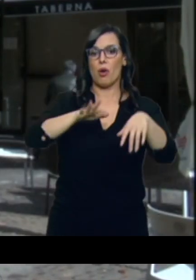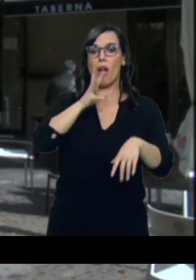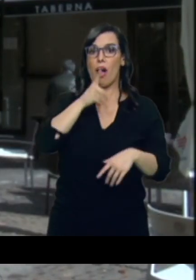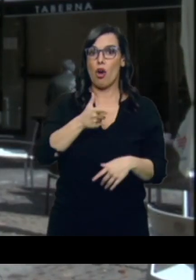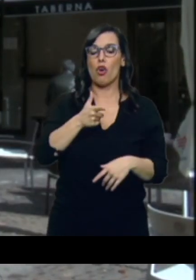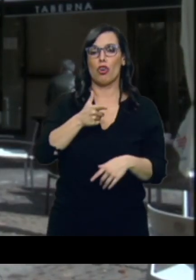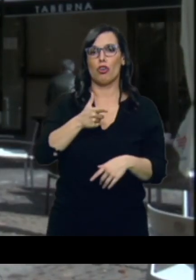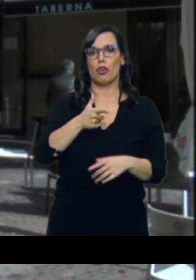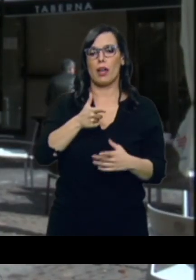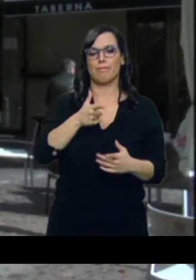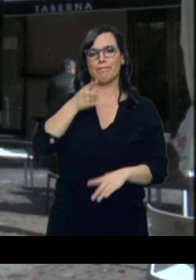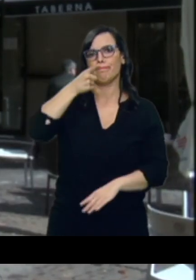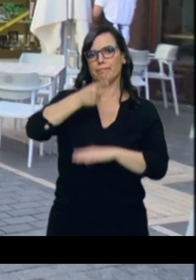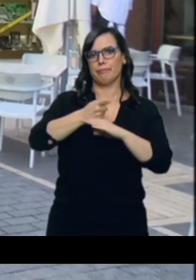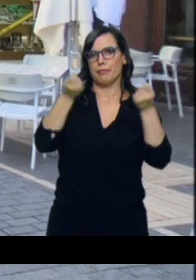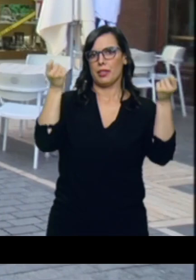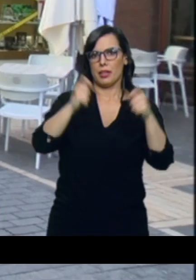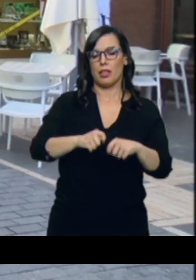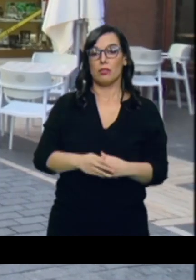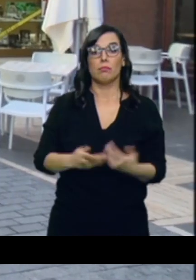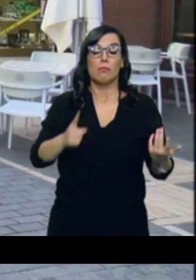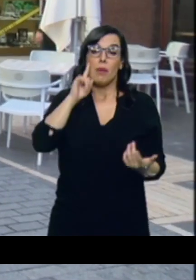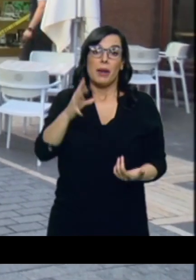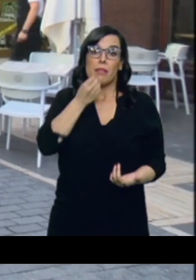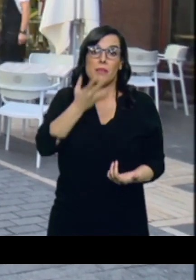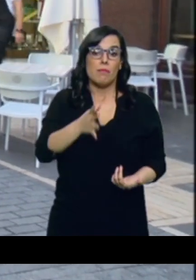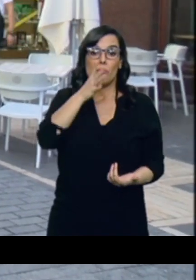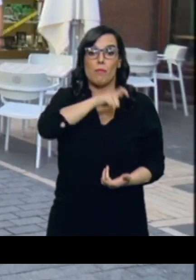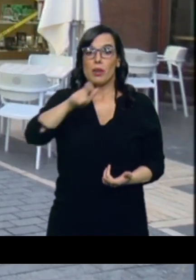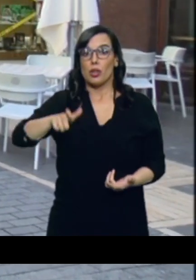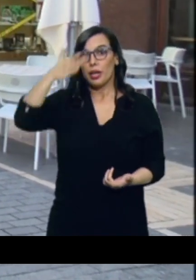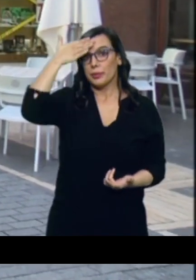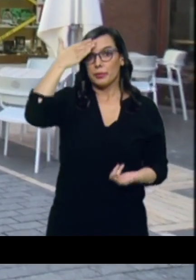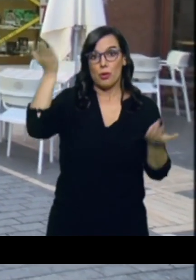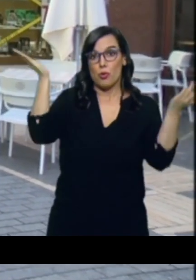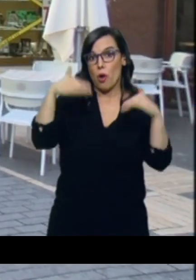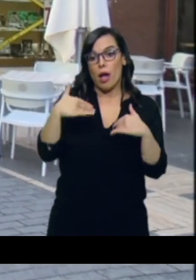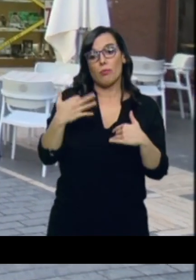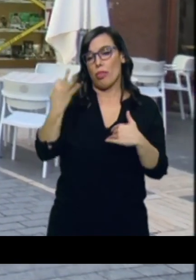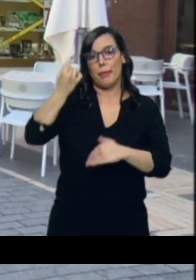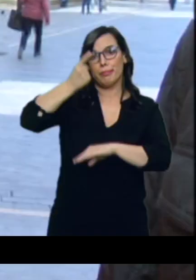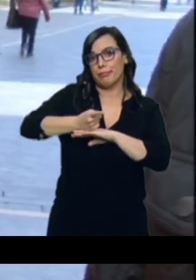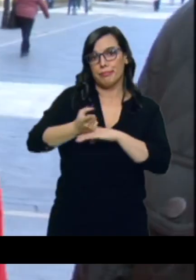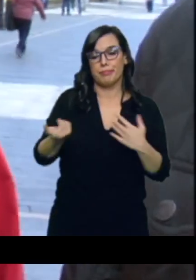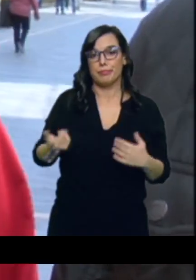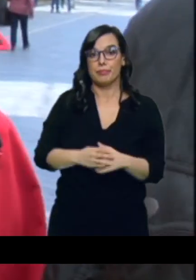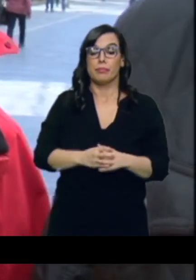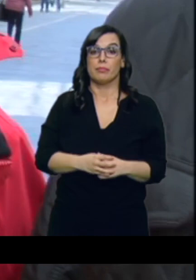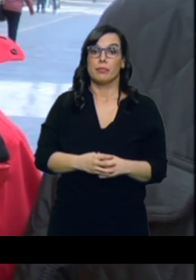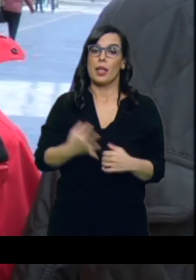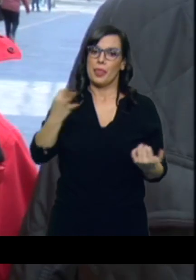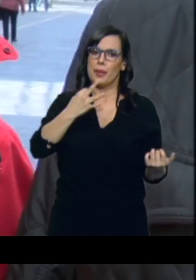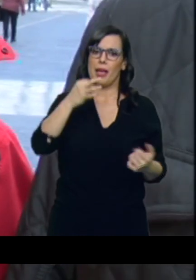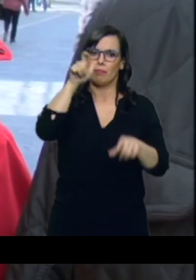en vigor las medidas de confinamiento. Pues me parece bien, si no hay sensatez de alguna forma habrá que ponerla, ¿no? Se debería de